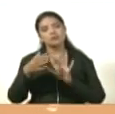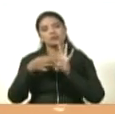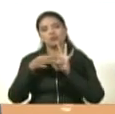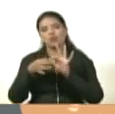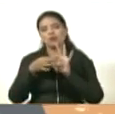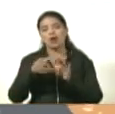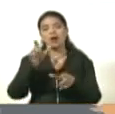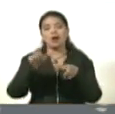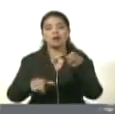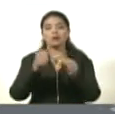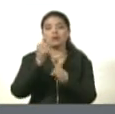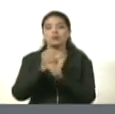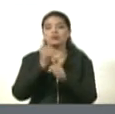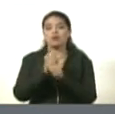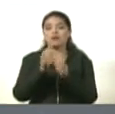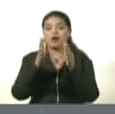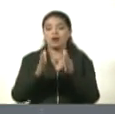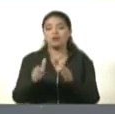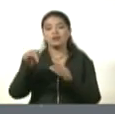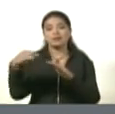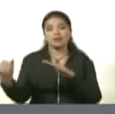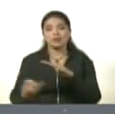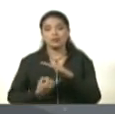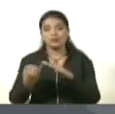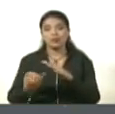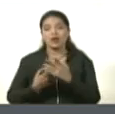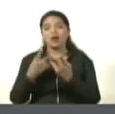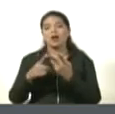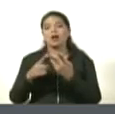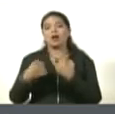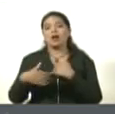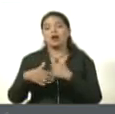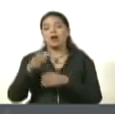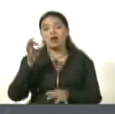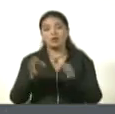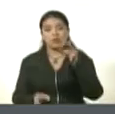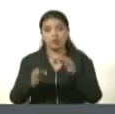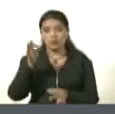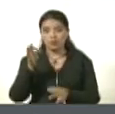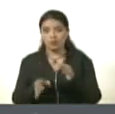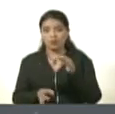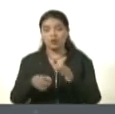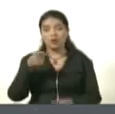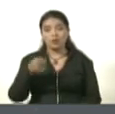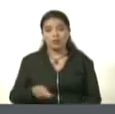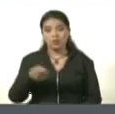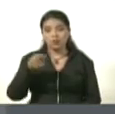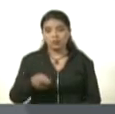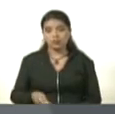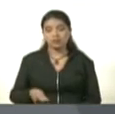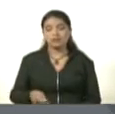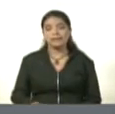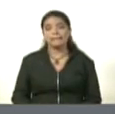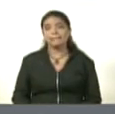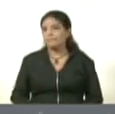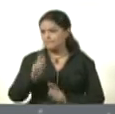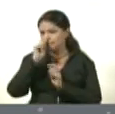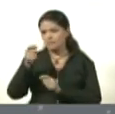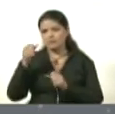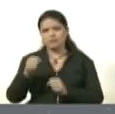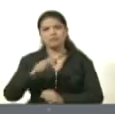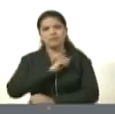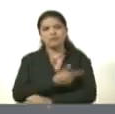los trabajadores de esta institución, a los magistrados del Tribunal Supremo de Justicia. Los encomio por su valentía. Están